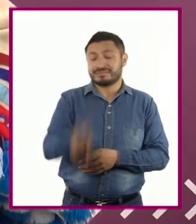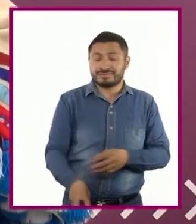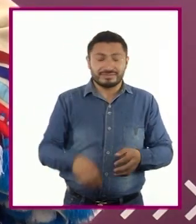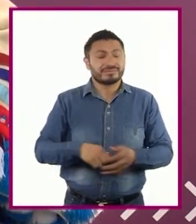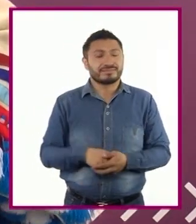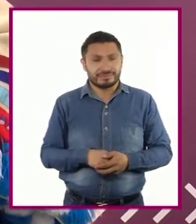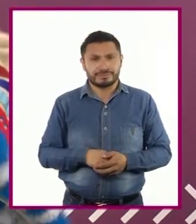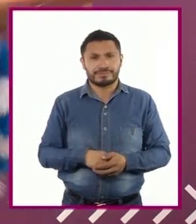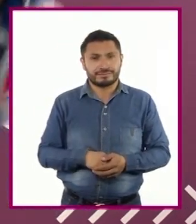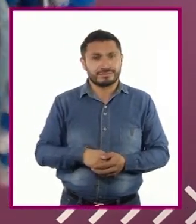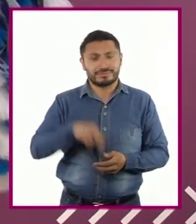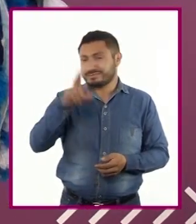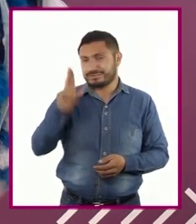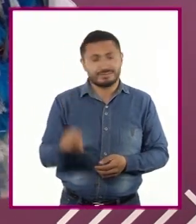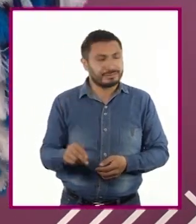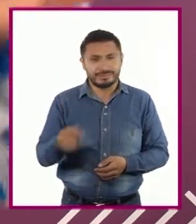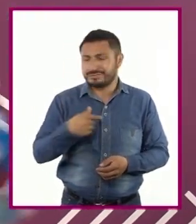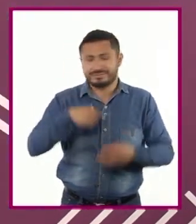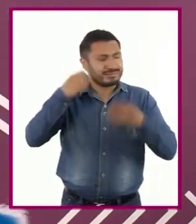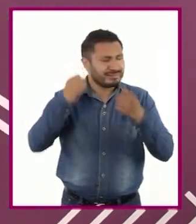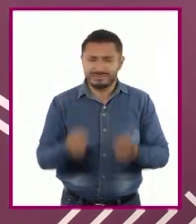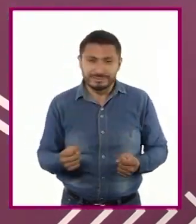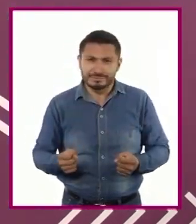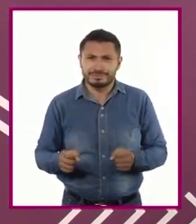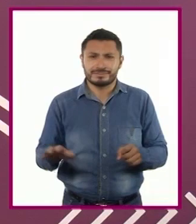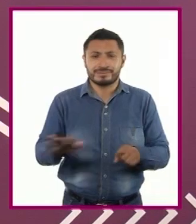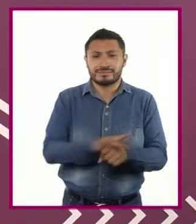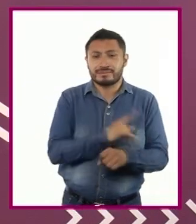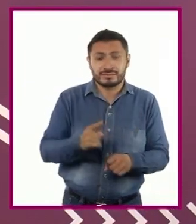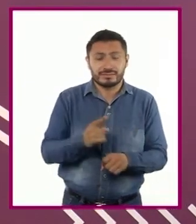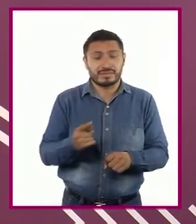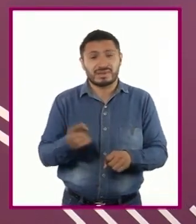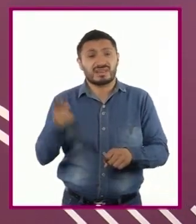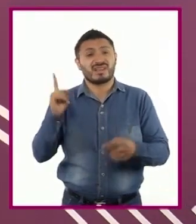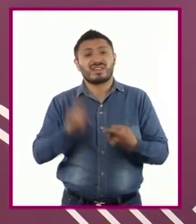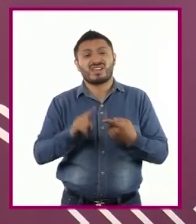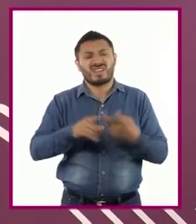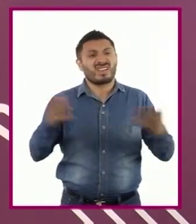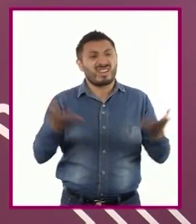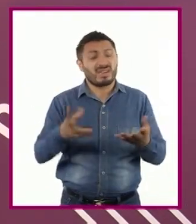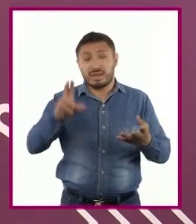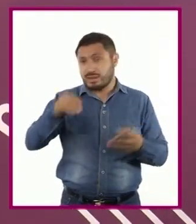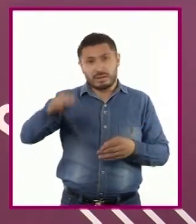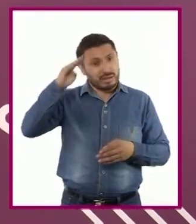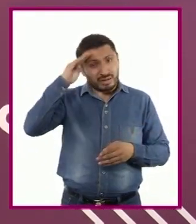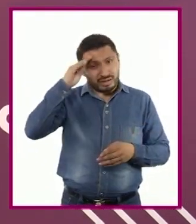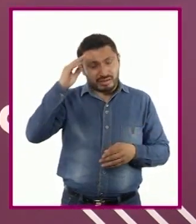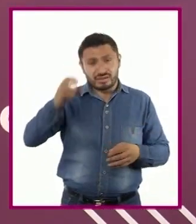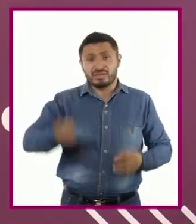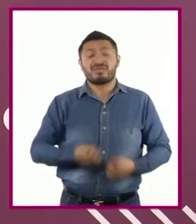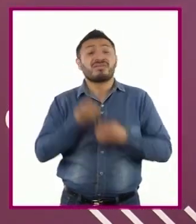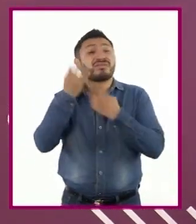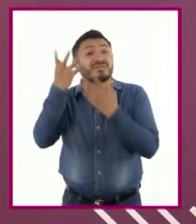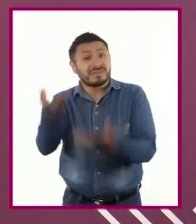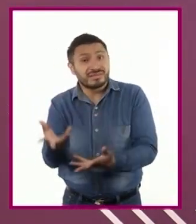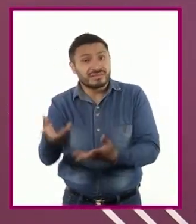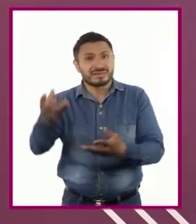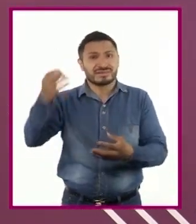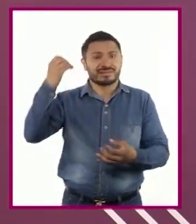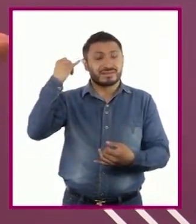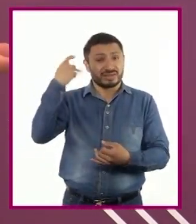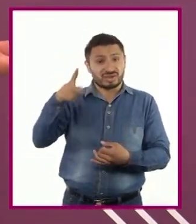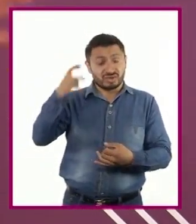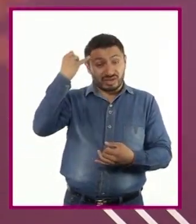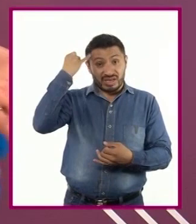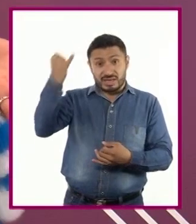Definitivamente, no me convence, porque quien lo hizo no pensó en expresar su